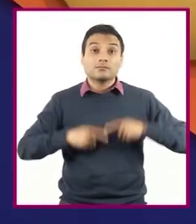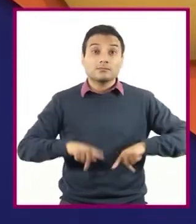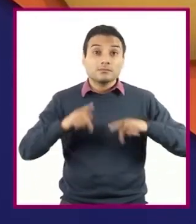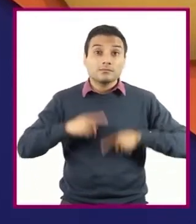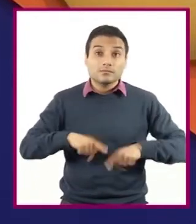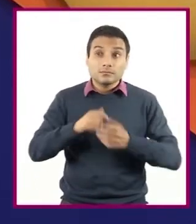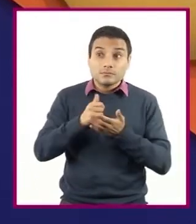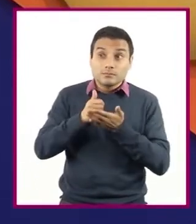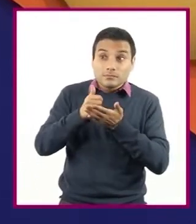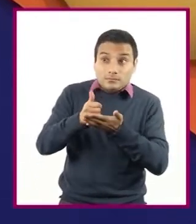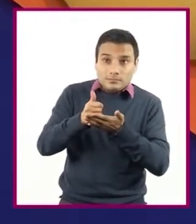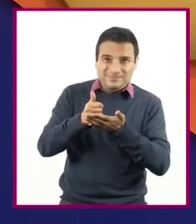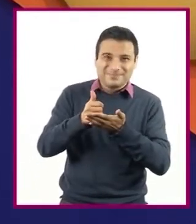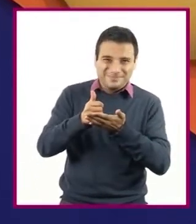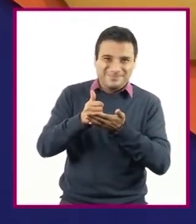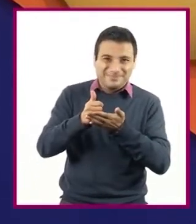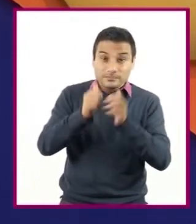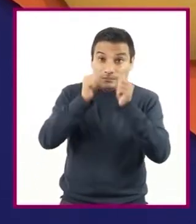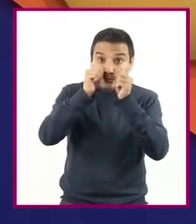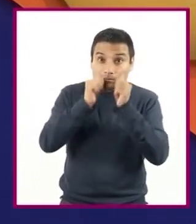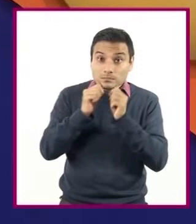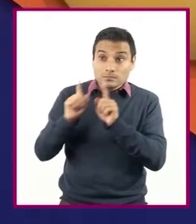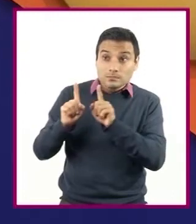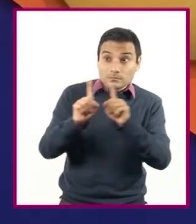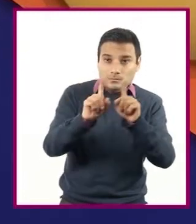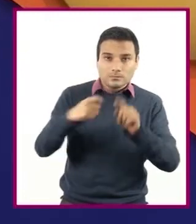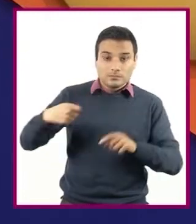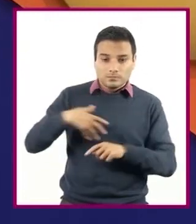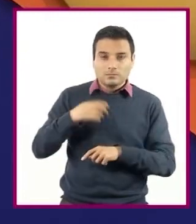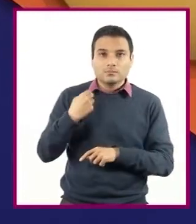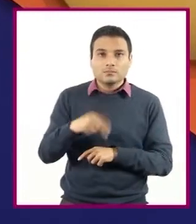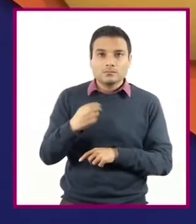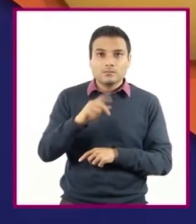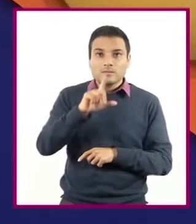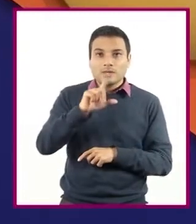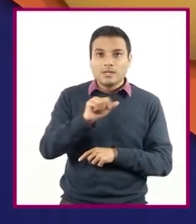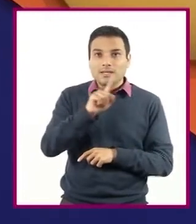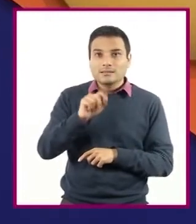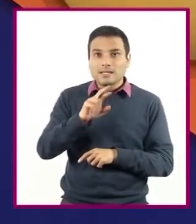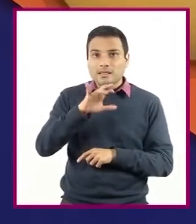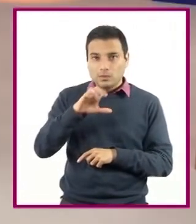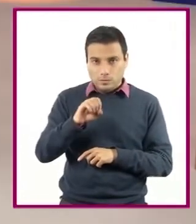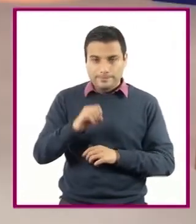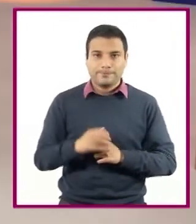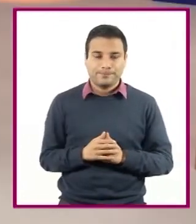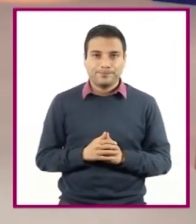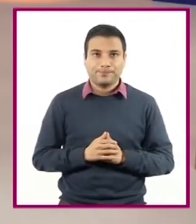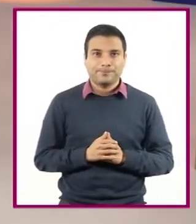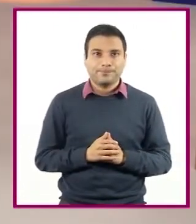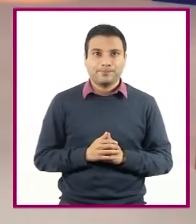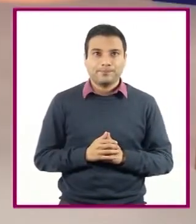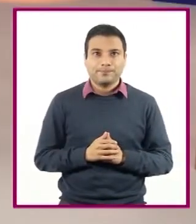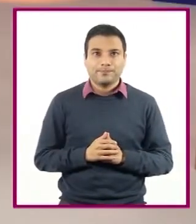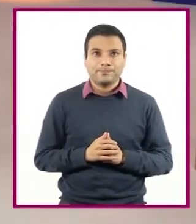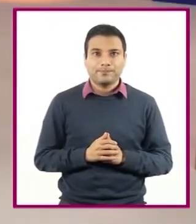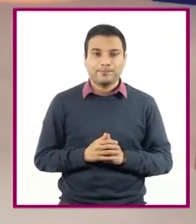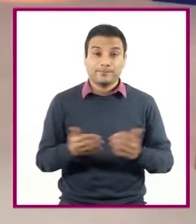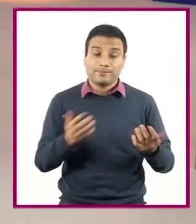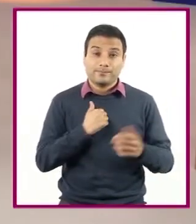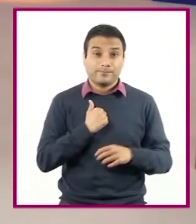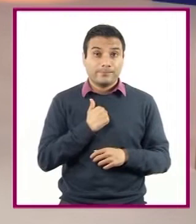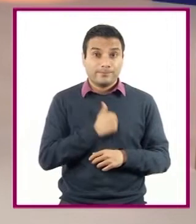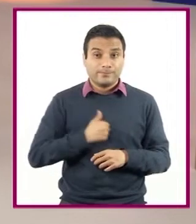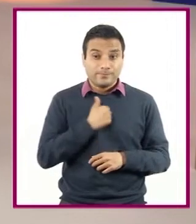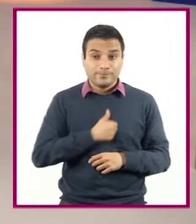ciegos. Recuerden que mencionamos que Lázaro estuvo al servicio de un hombre ciego. Lamentablemente, aún en